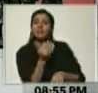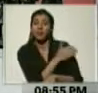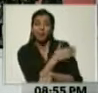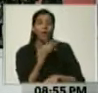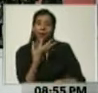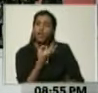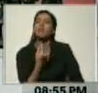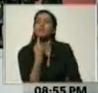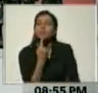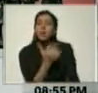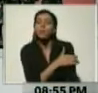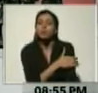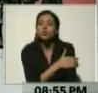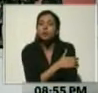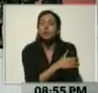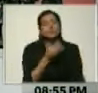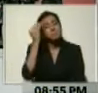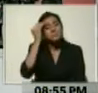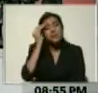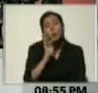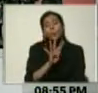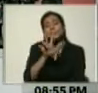un santo niño.